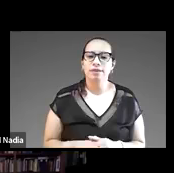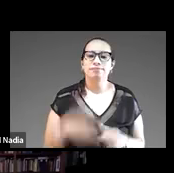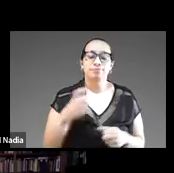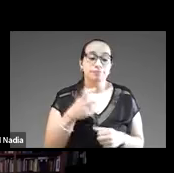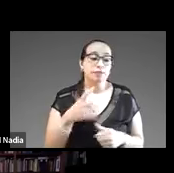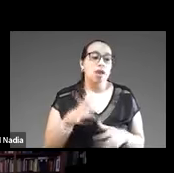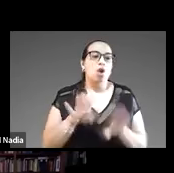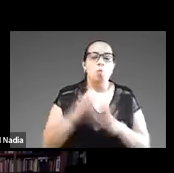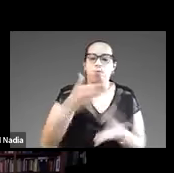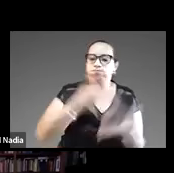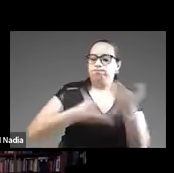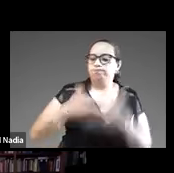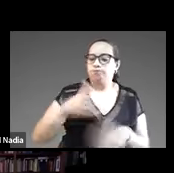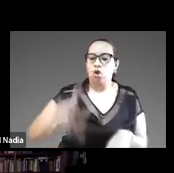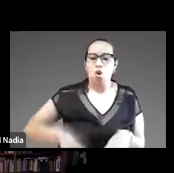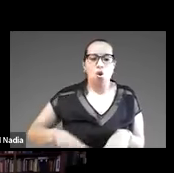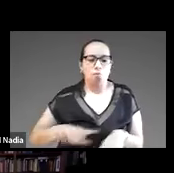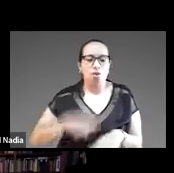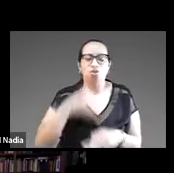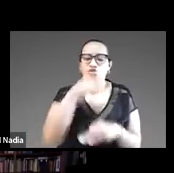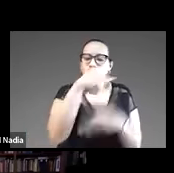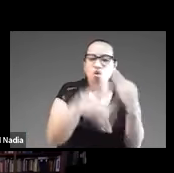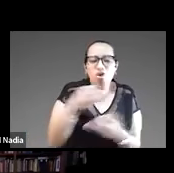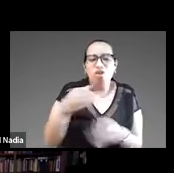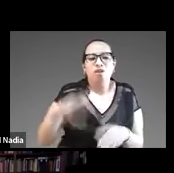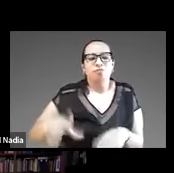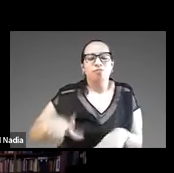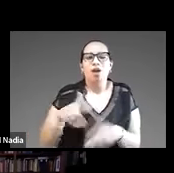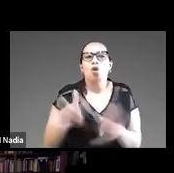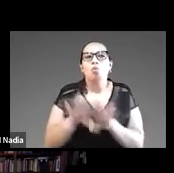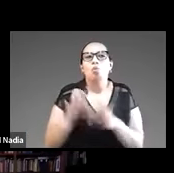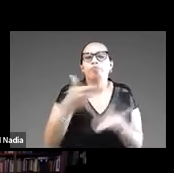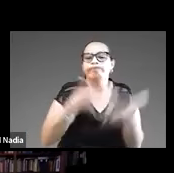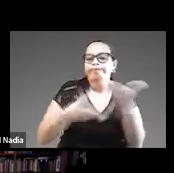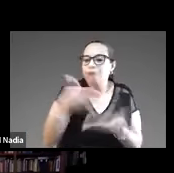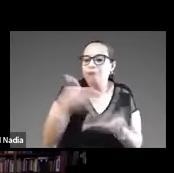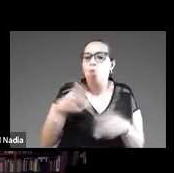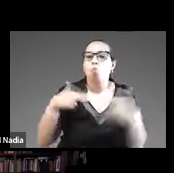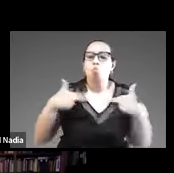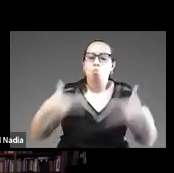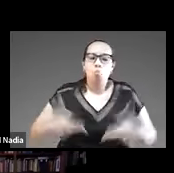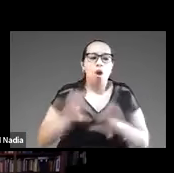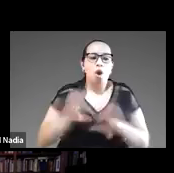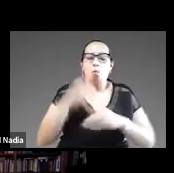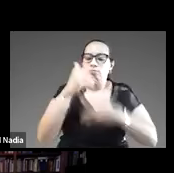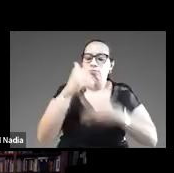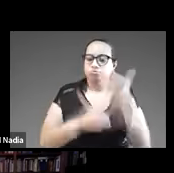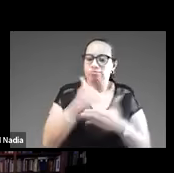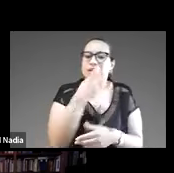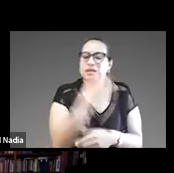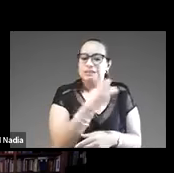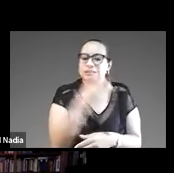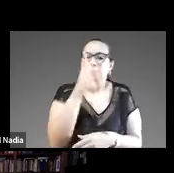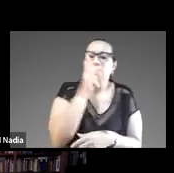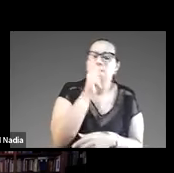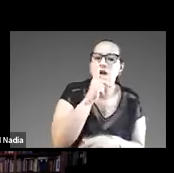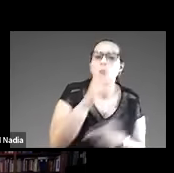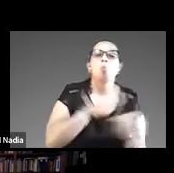gobierno, sino en toda interacción humana a través de procesos con las palabras que hemos mencionado tanto: